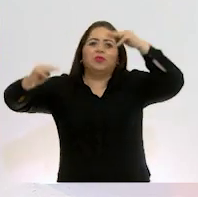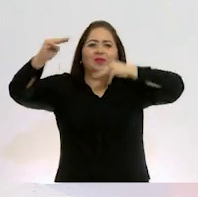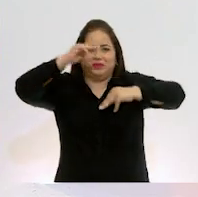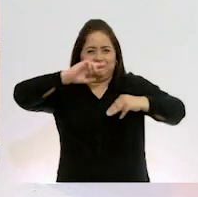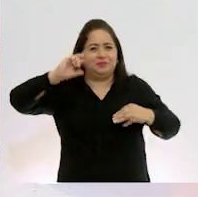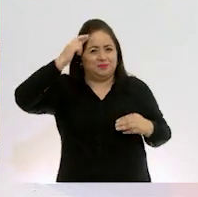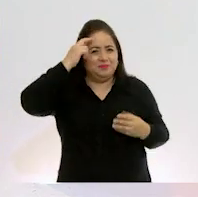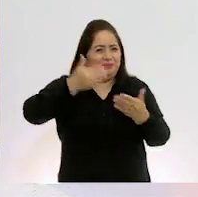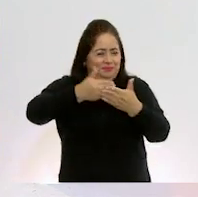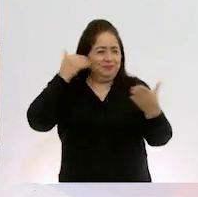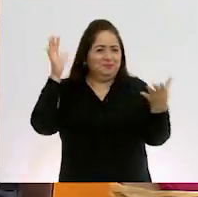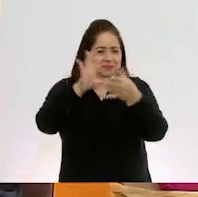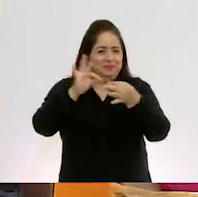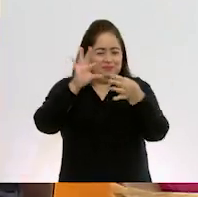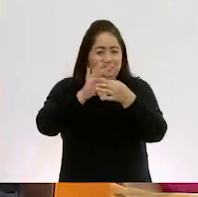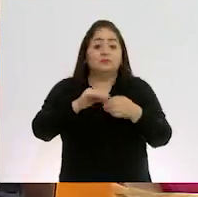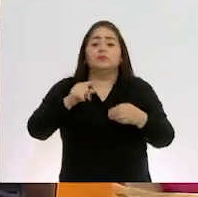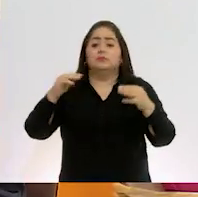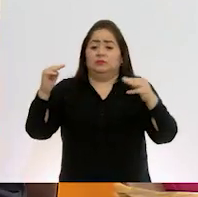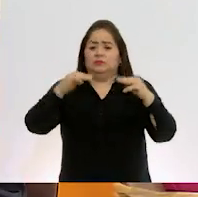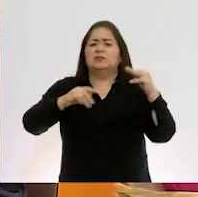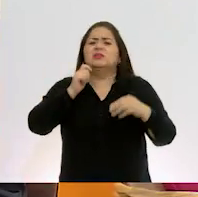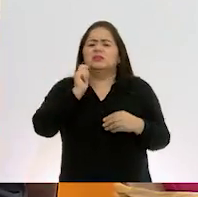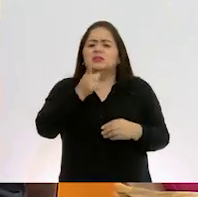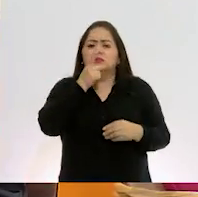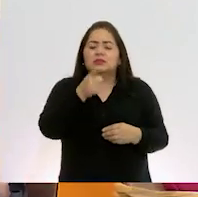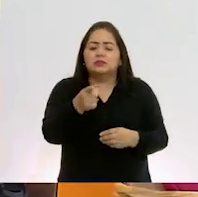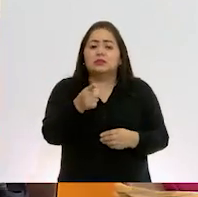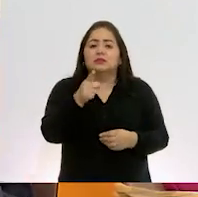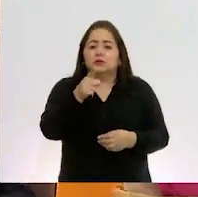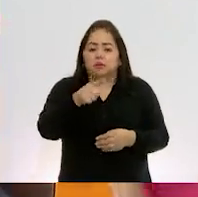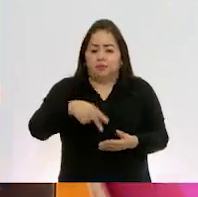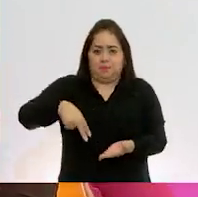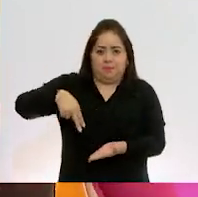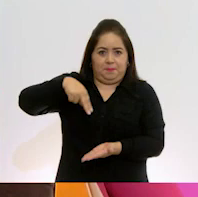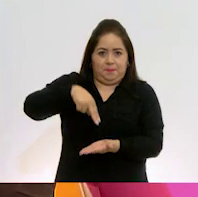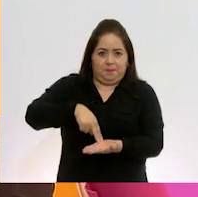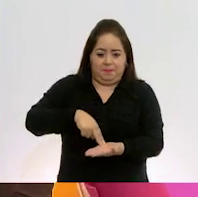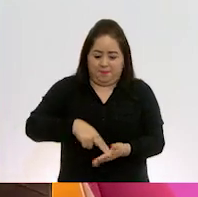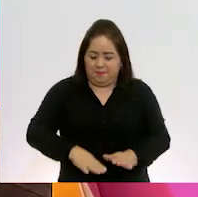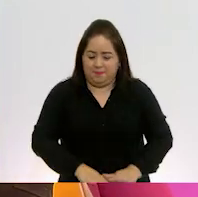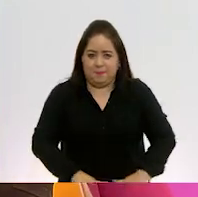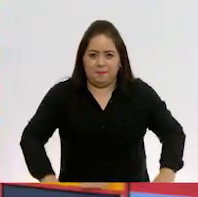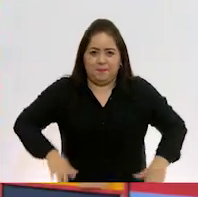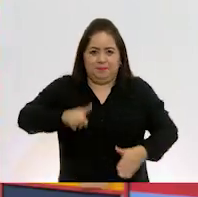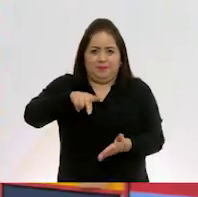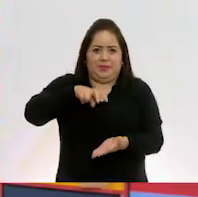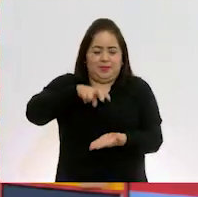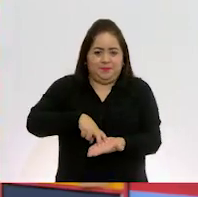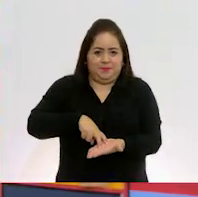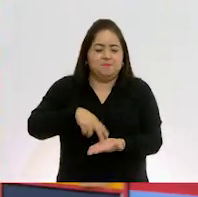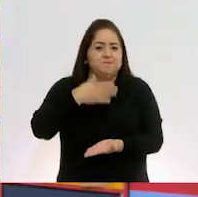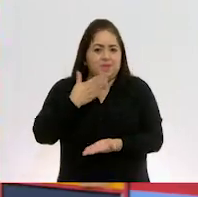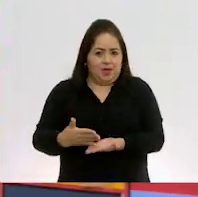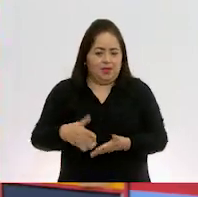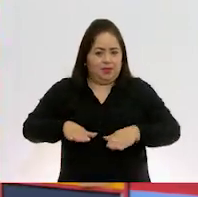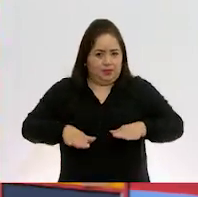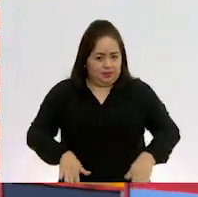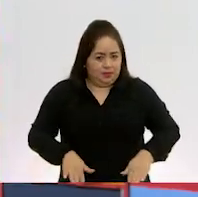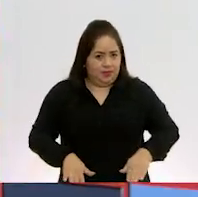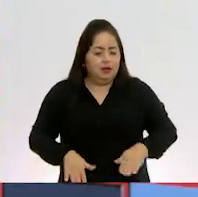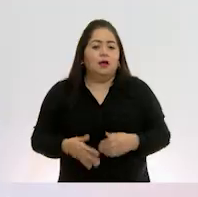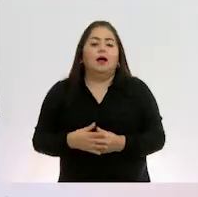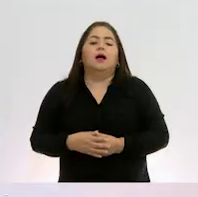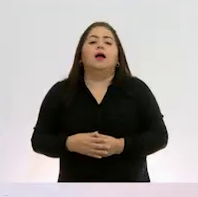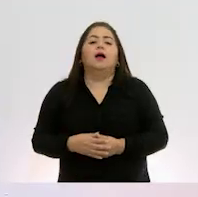postura de montaña. Lo que vamos a hacer es, vamos a plantar nuestros pies completamente en el suelo. ¿Así? Excelente.